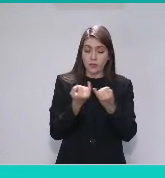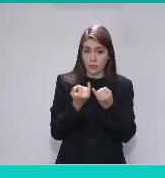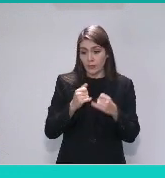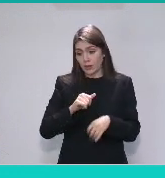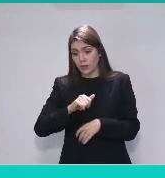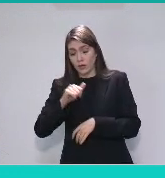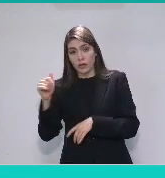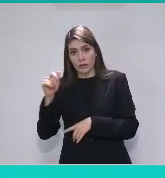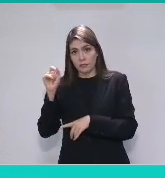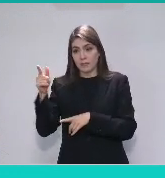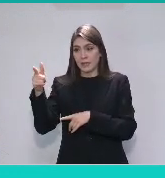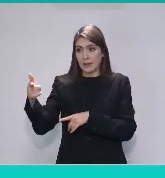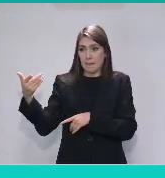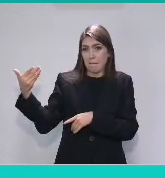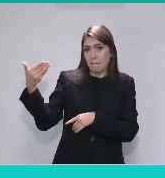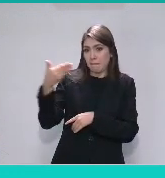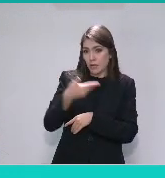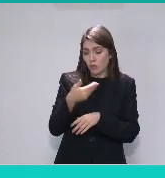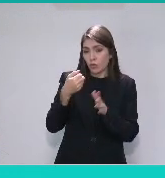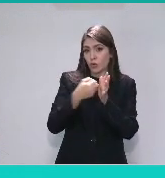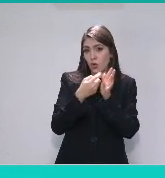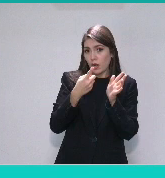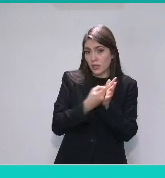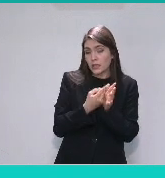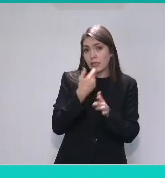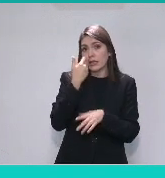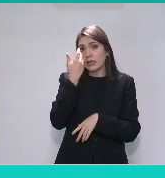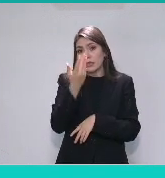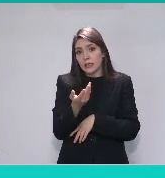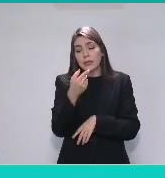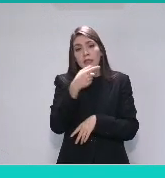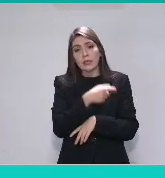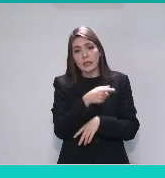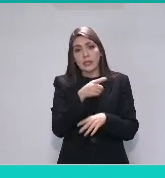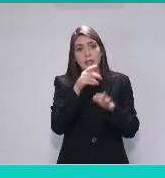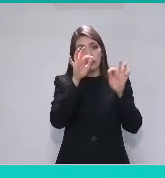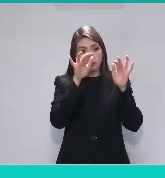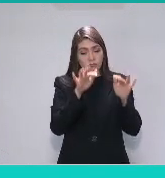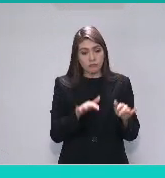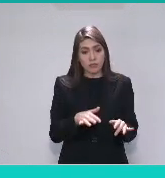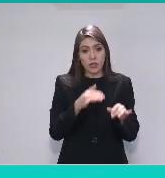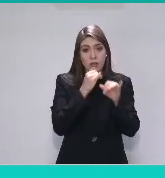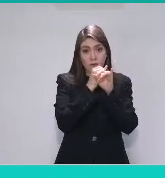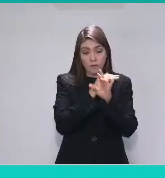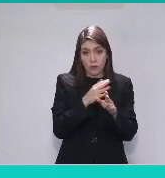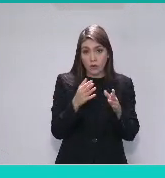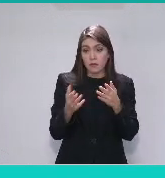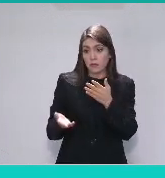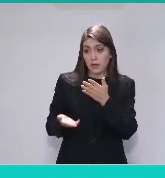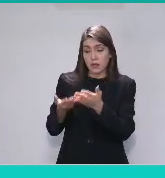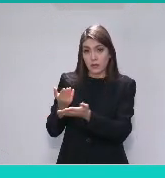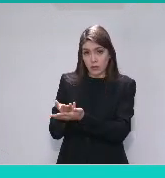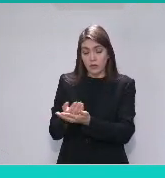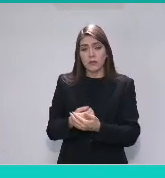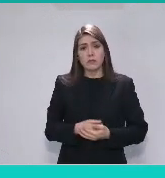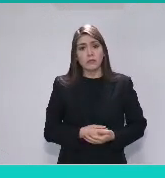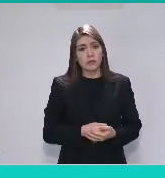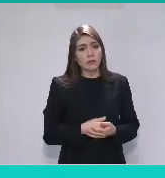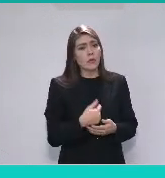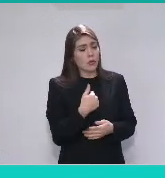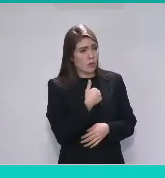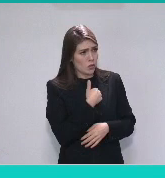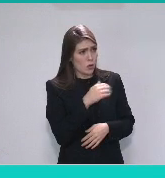respecto a su solicitud consistente en que ese informe citó si puedo como ciudadano